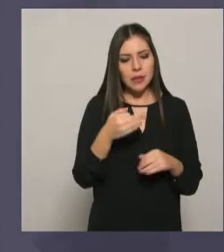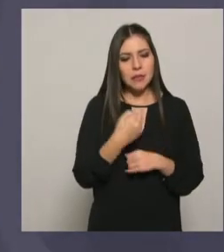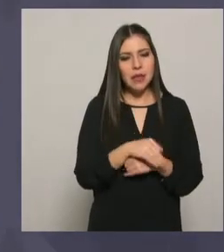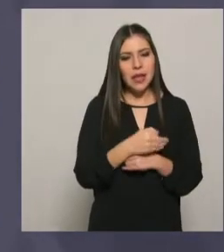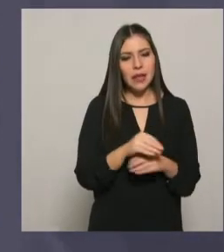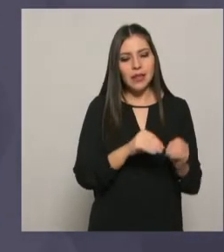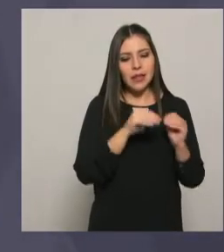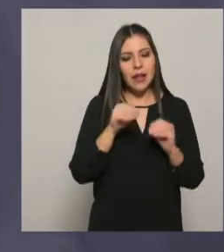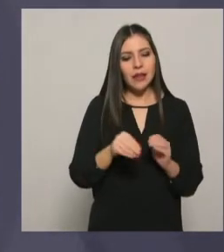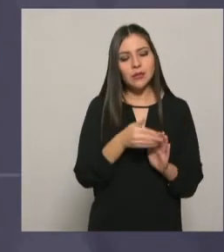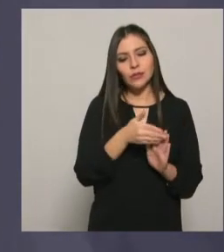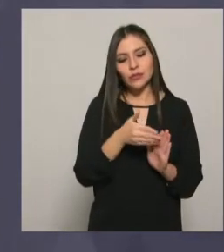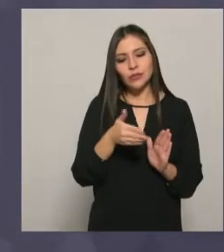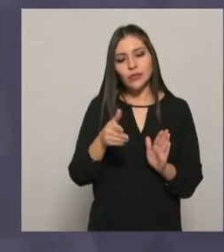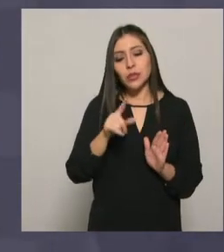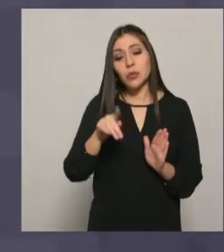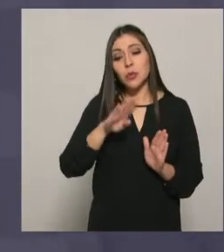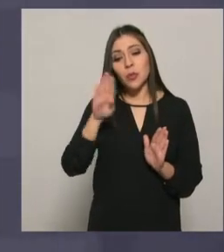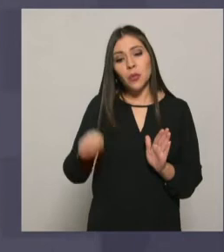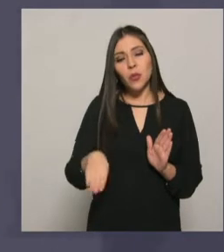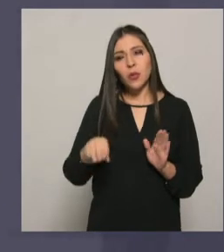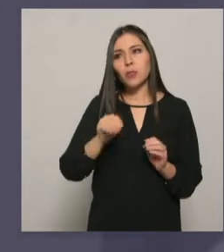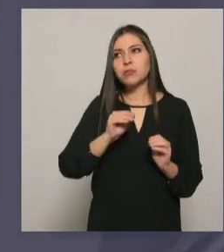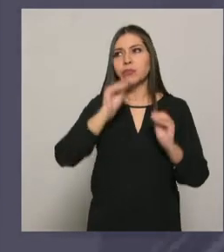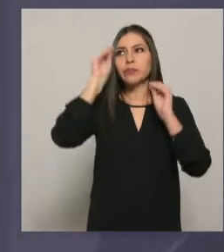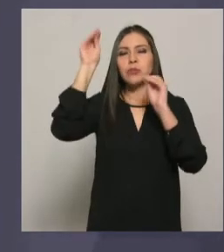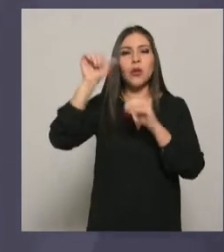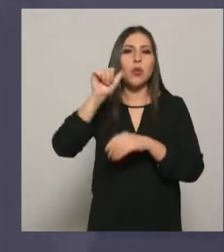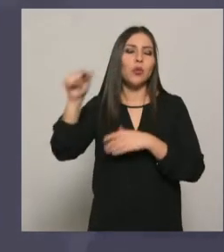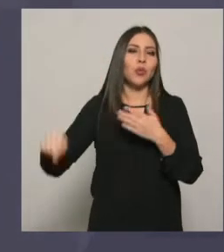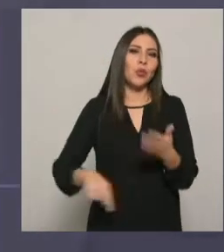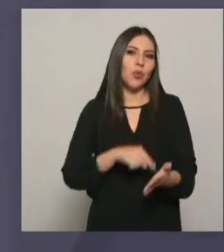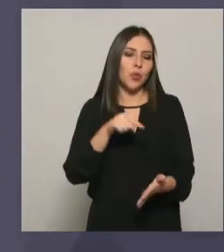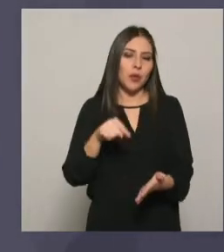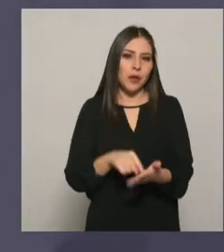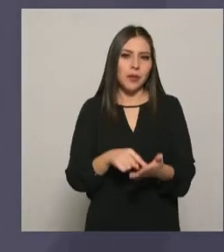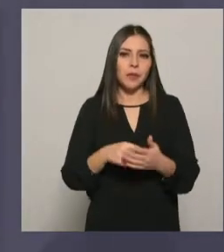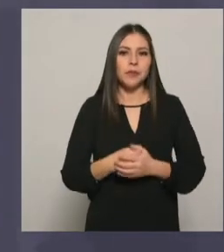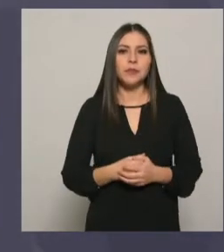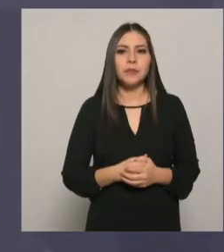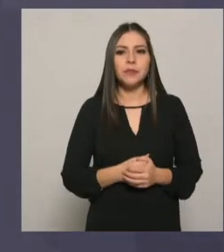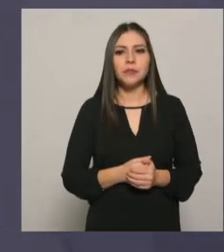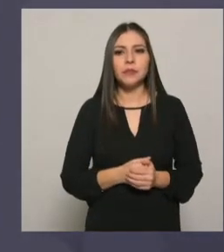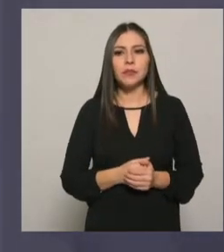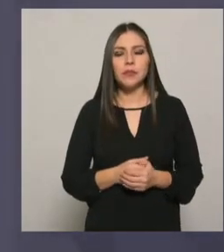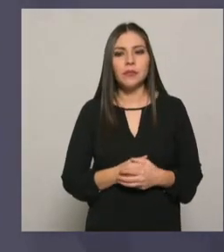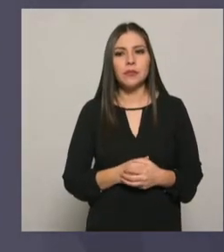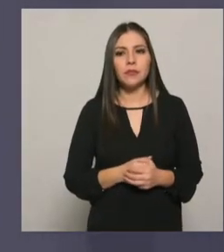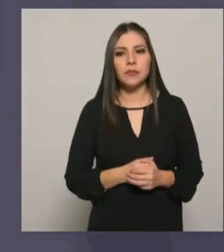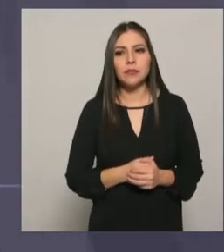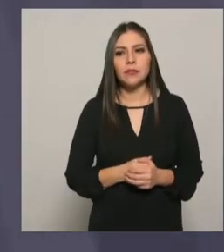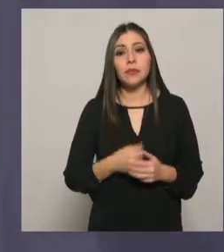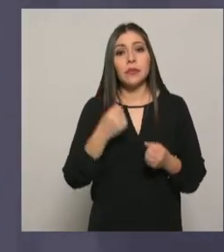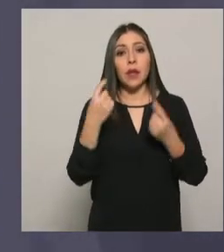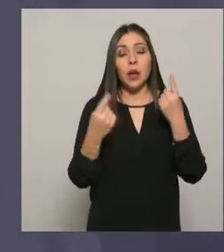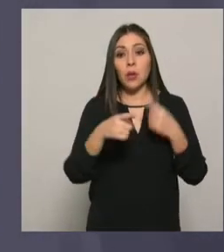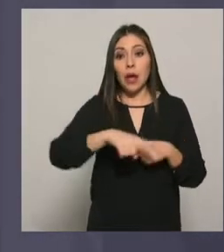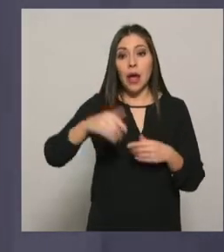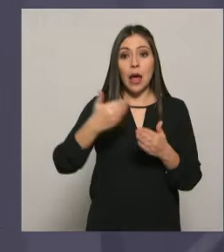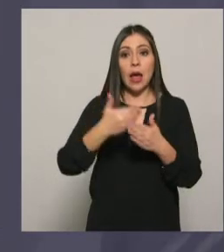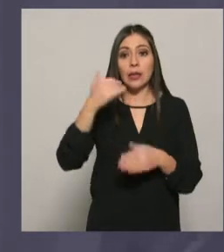regiones. Entonces, unos iban, no se creía en el cielo ni en el